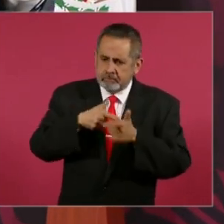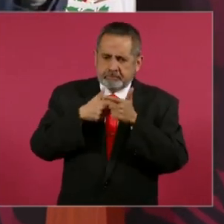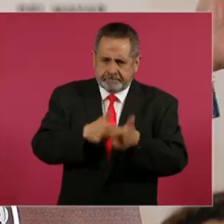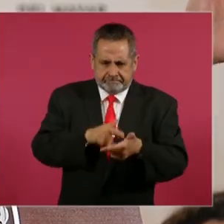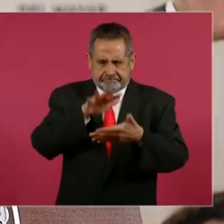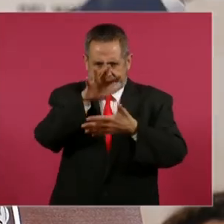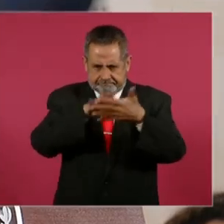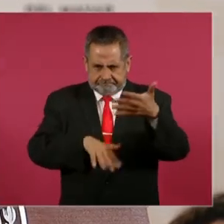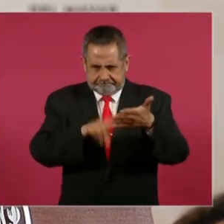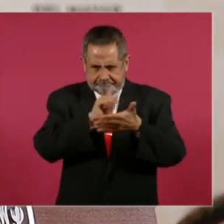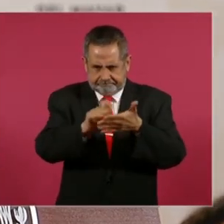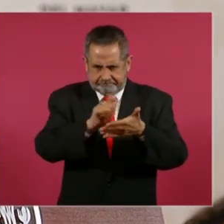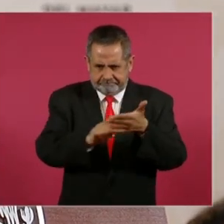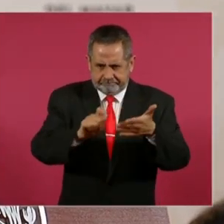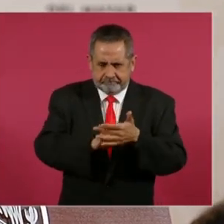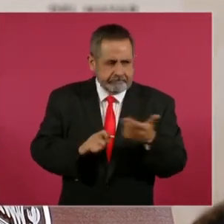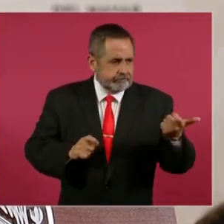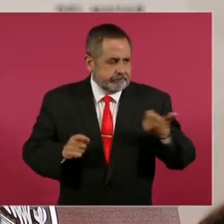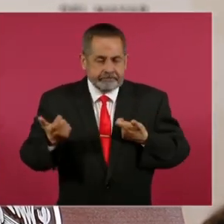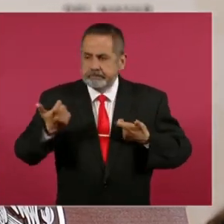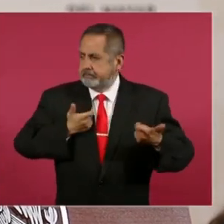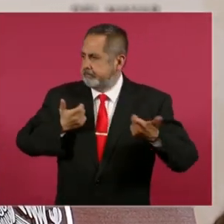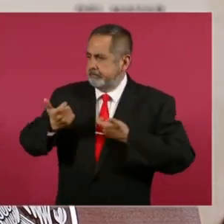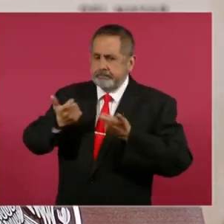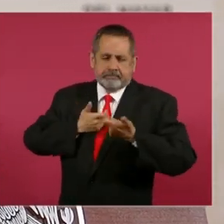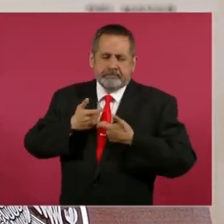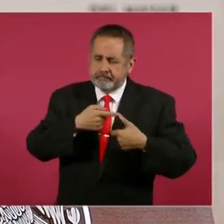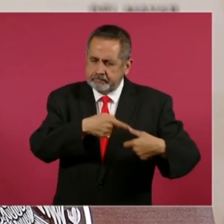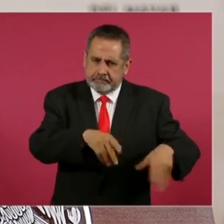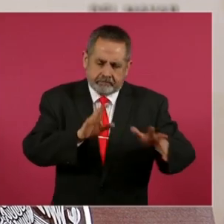porque así tienen otras entradas.